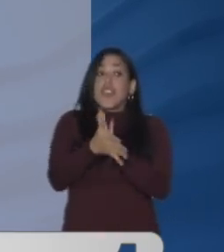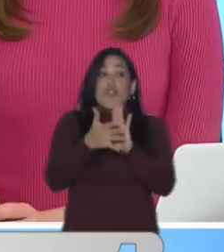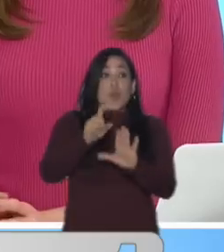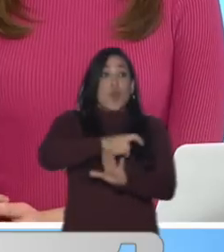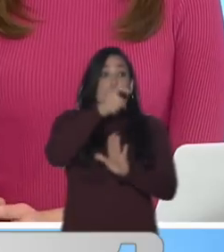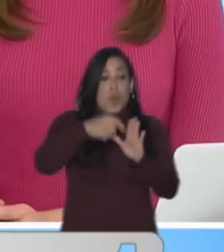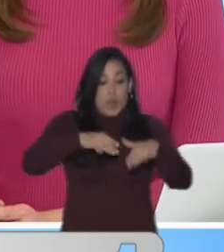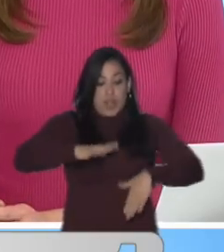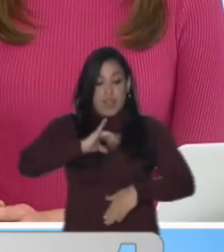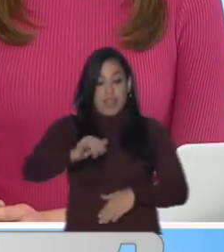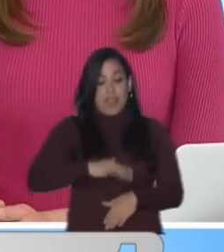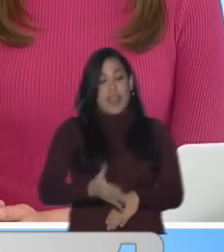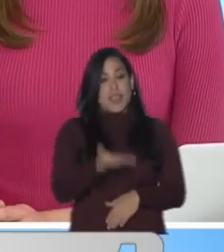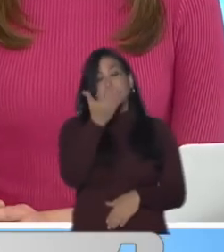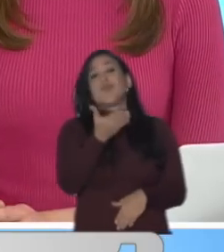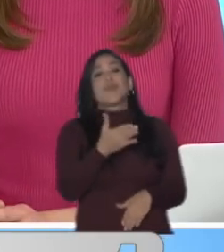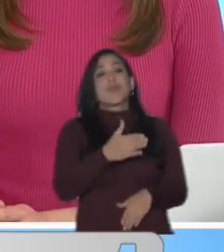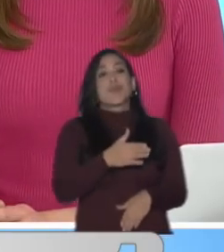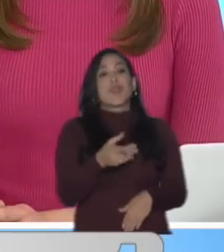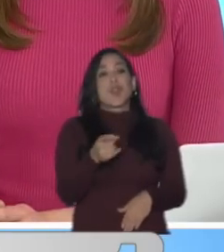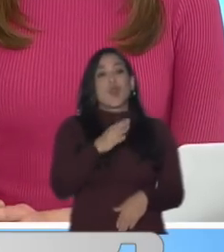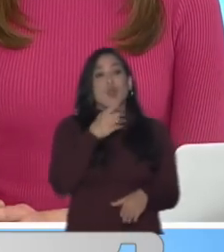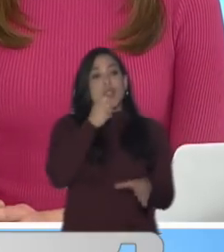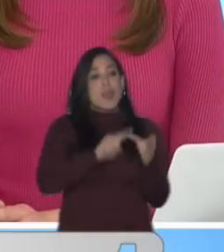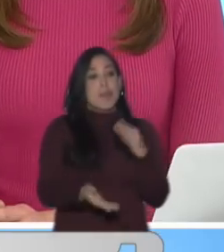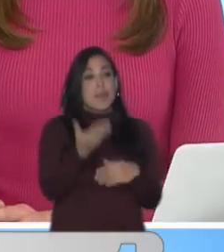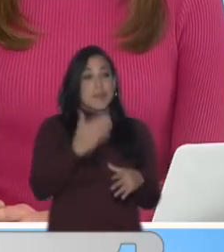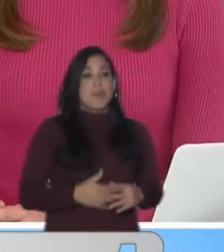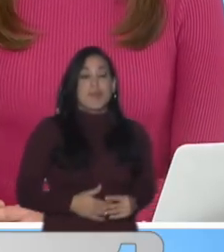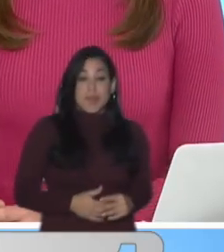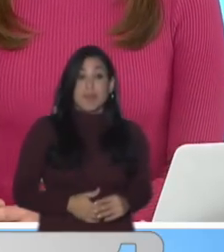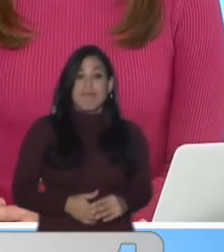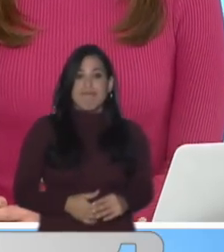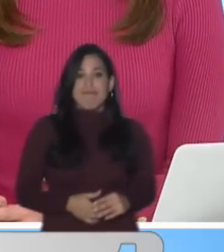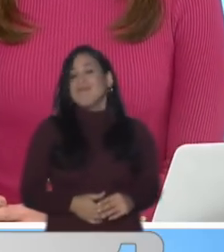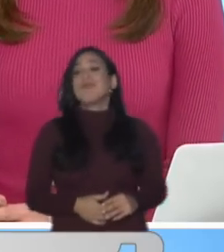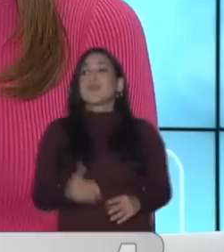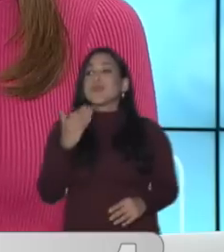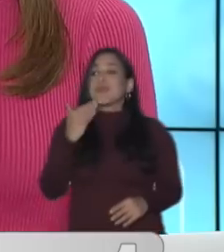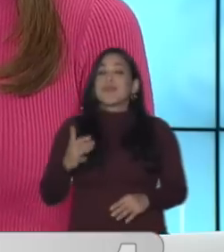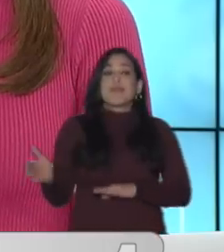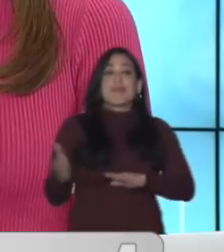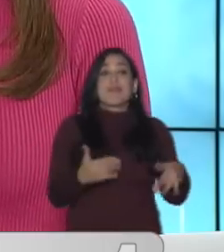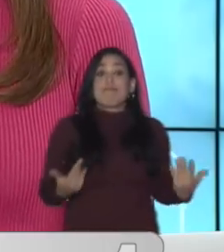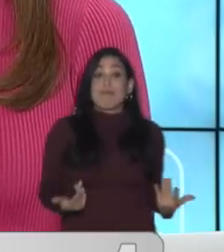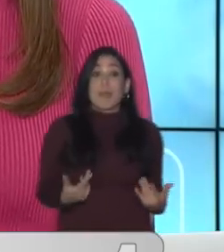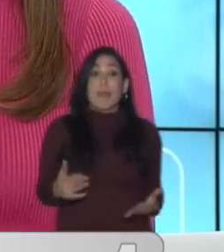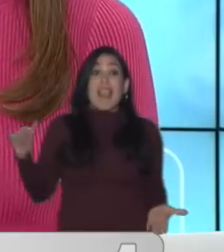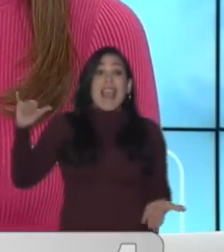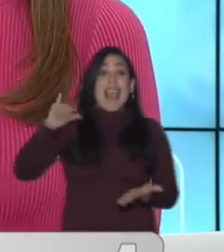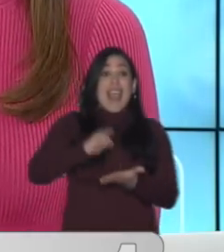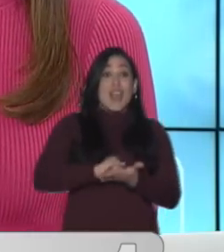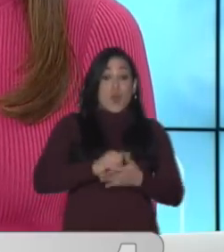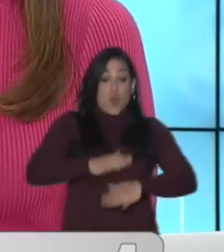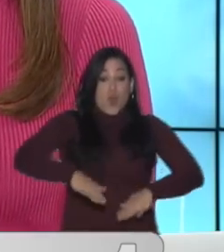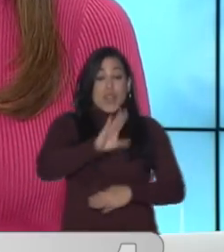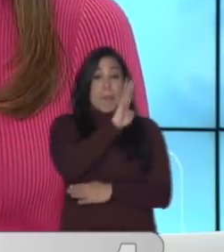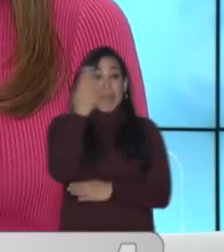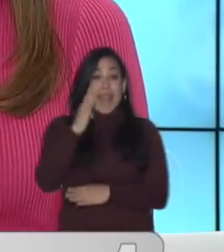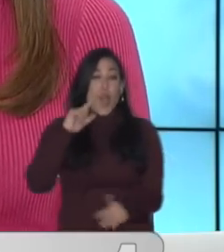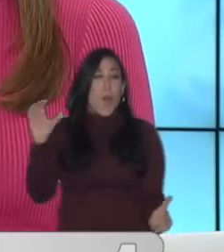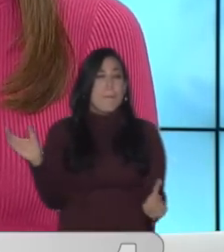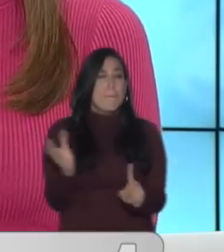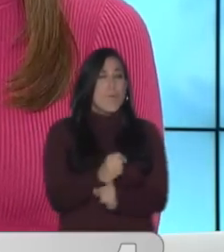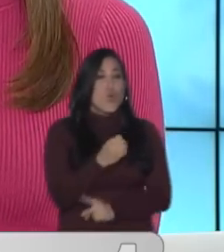la información desde Cali, Sebastián Bedoya, Noticentro 1CM. Sebastián, muchas gracias. En el aeropuerto de Barranquilla